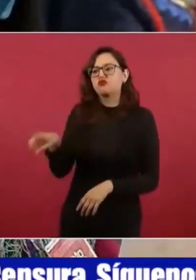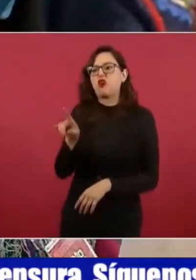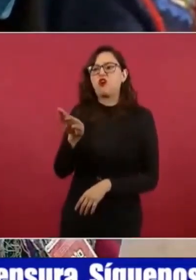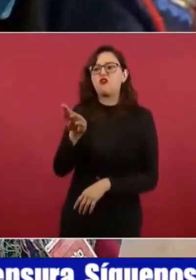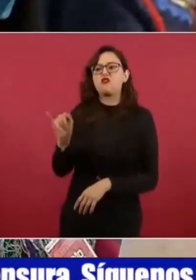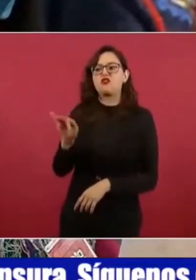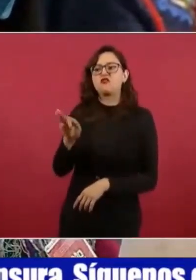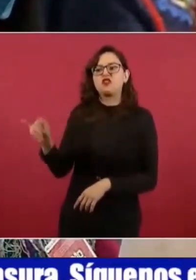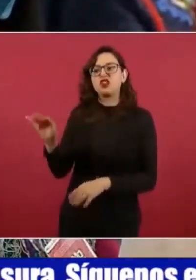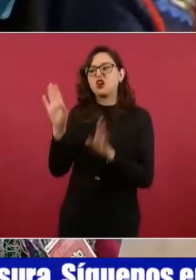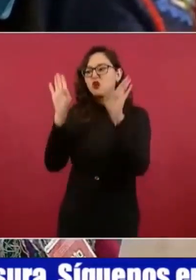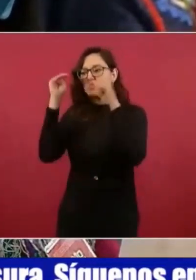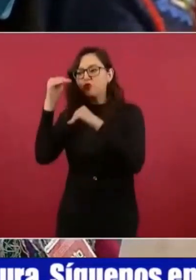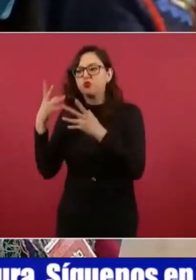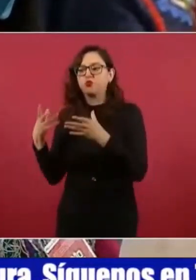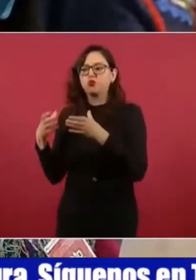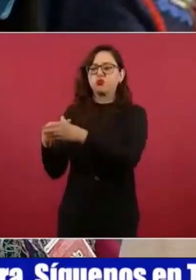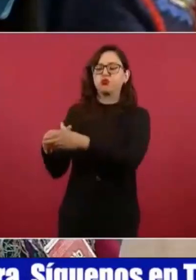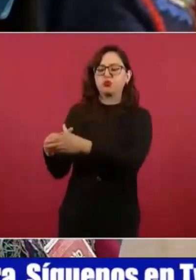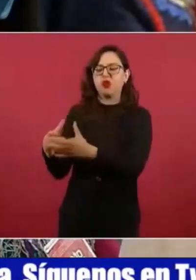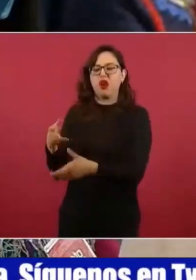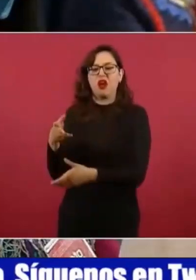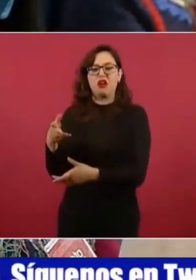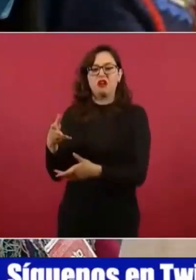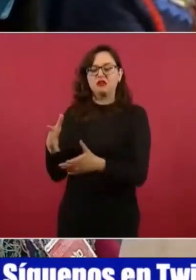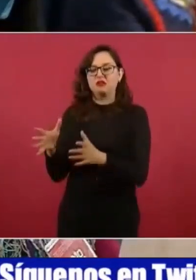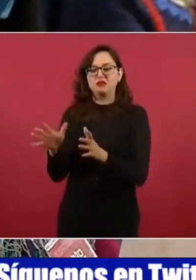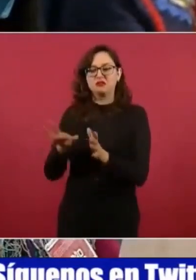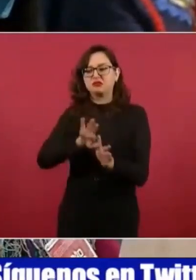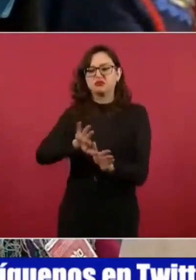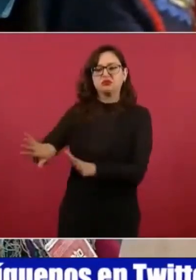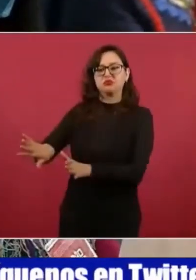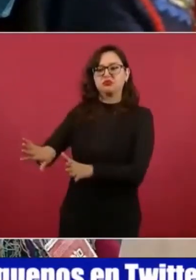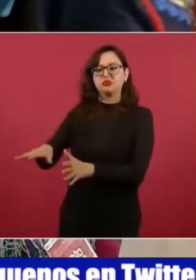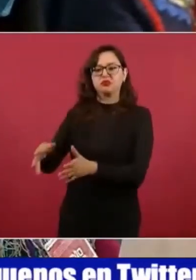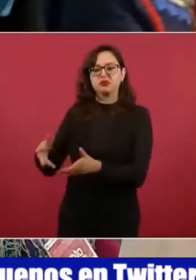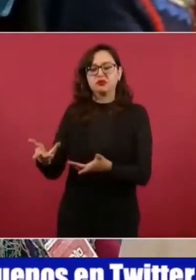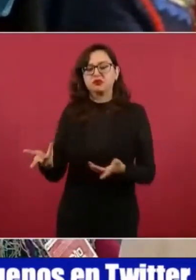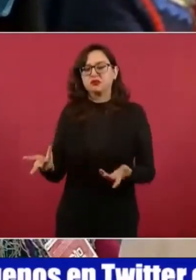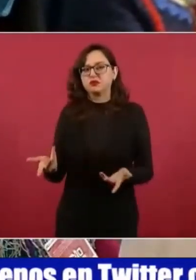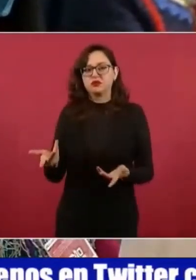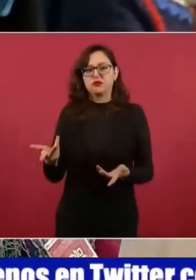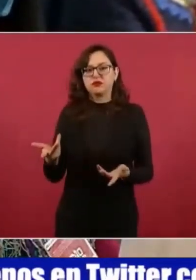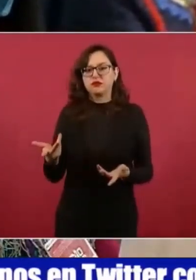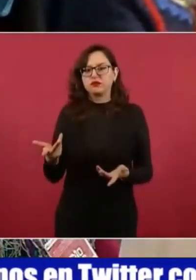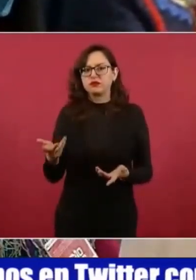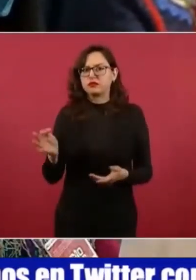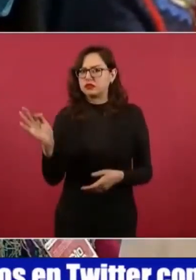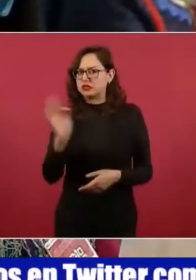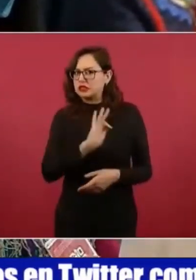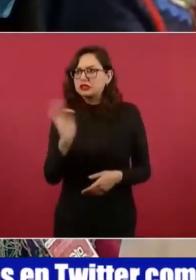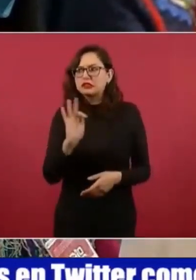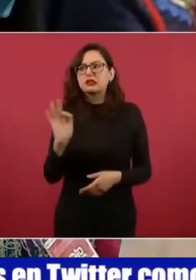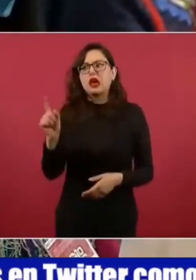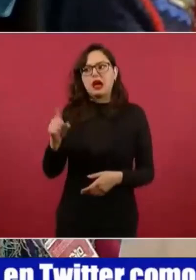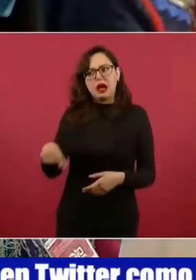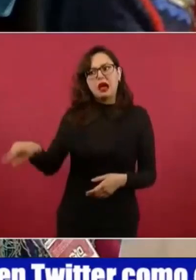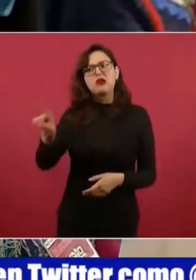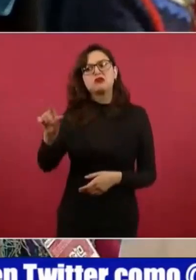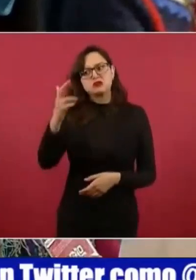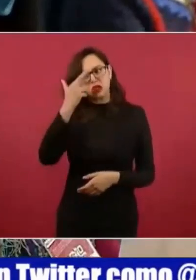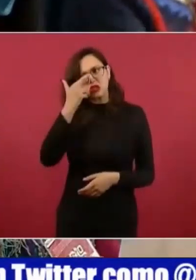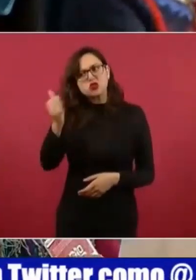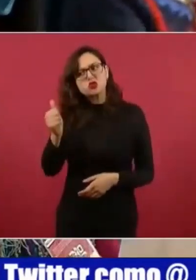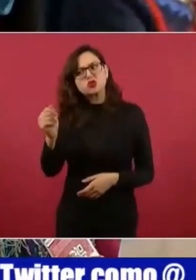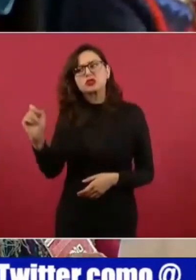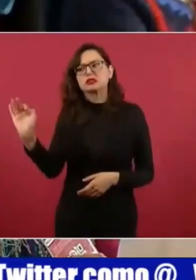dijeron sus amigos o sus colegas en Tijuana y en Veracruz. Esas son sus dos fuentes. Hay que escucharlo muy